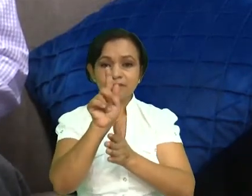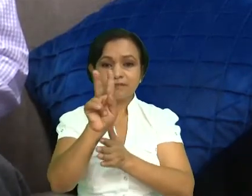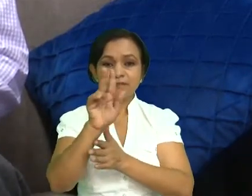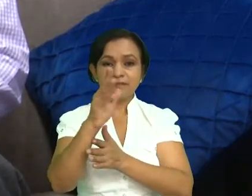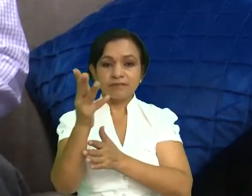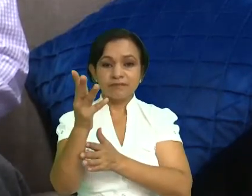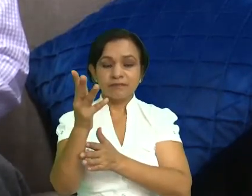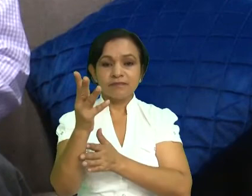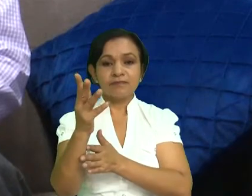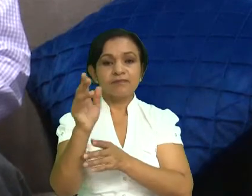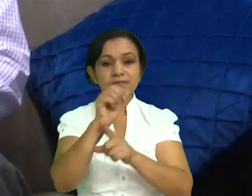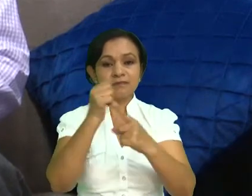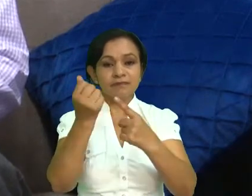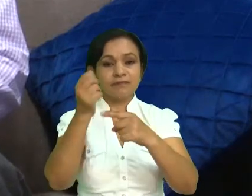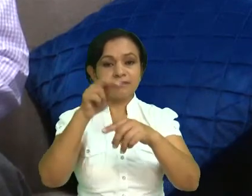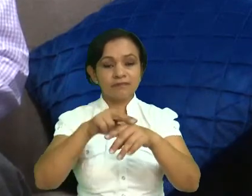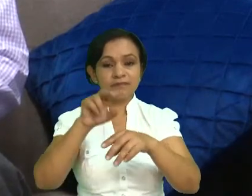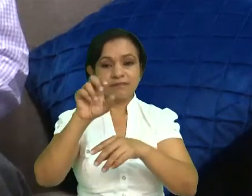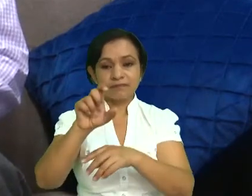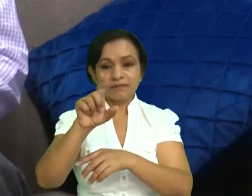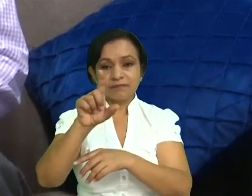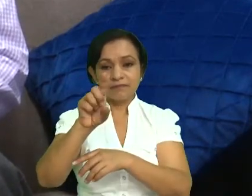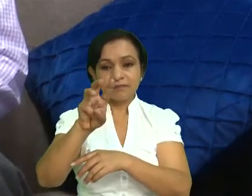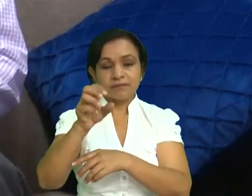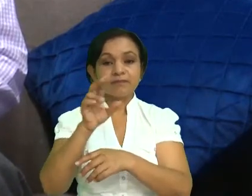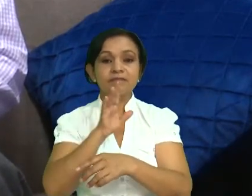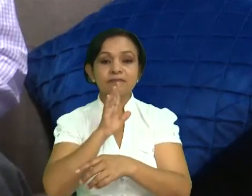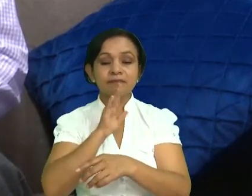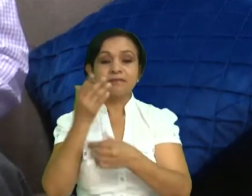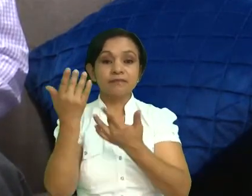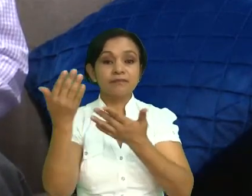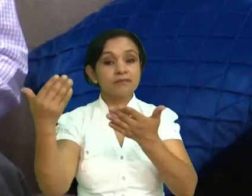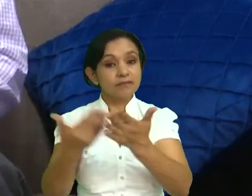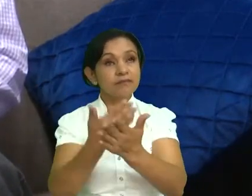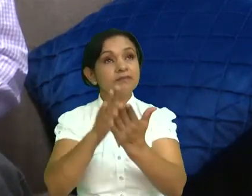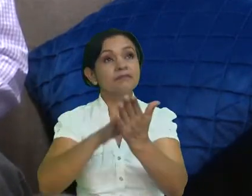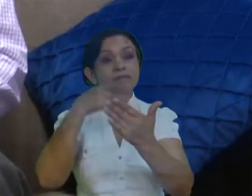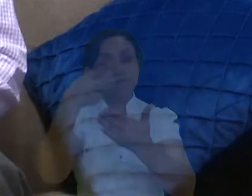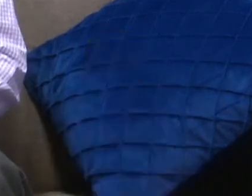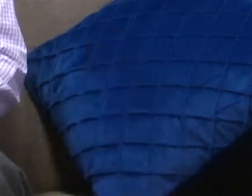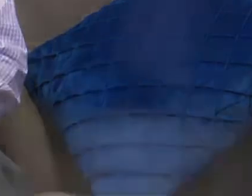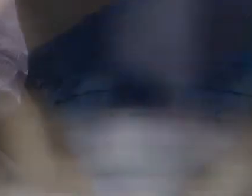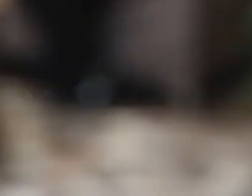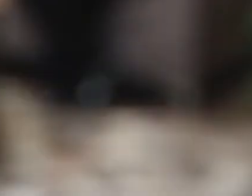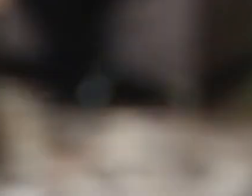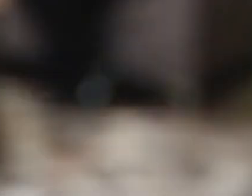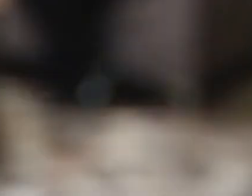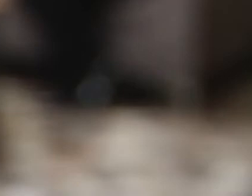parlamentario. El canal de la Asamblea Nacional estuvo con ustedes, Elmer Marz, y les esperamos en una nueva edición